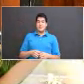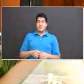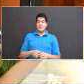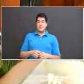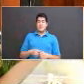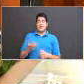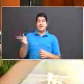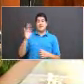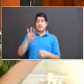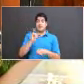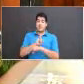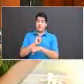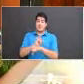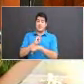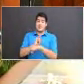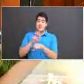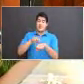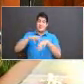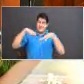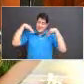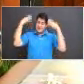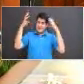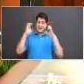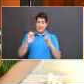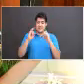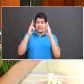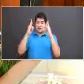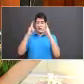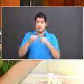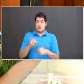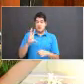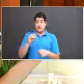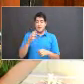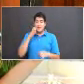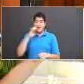Y después en la iglesia más grande de los Estados Unidos, del área hispana,